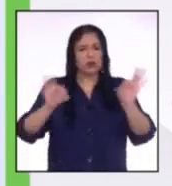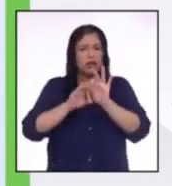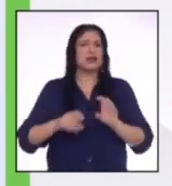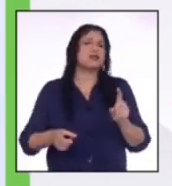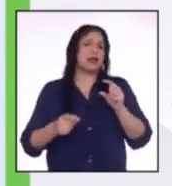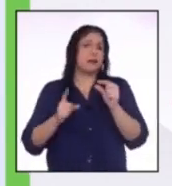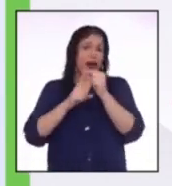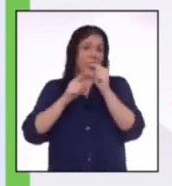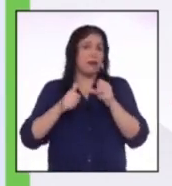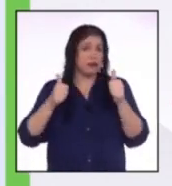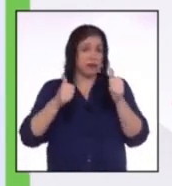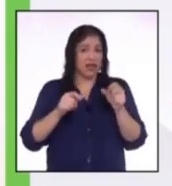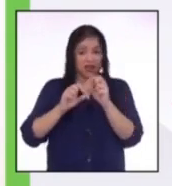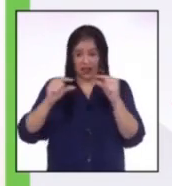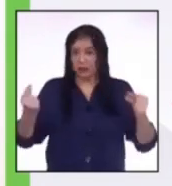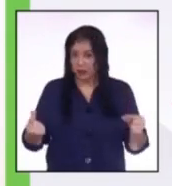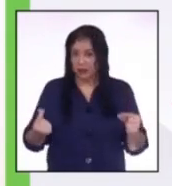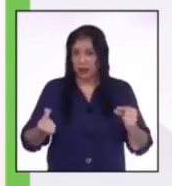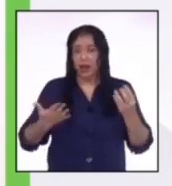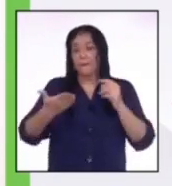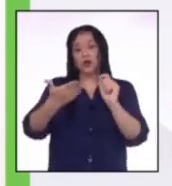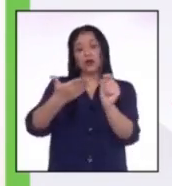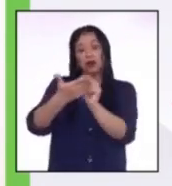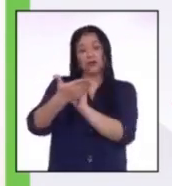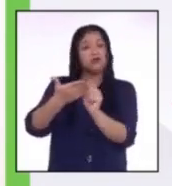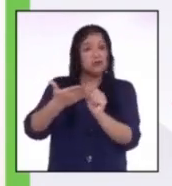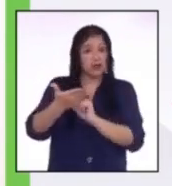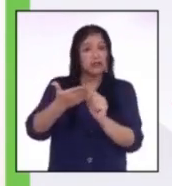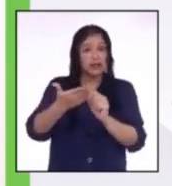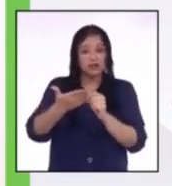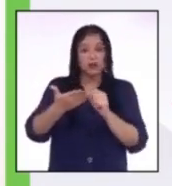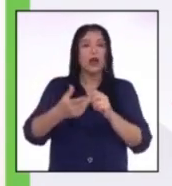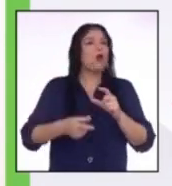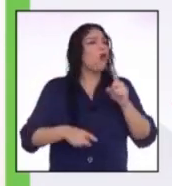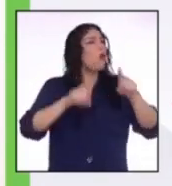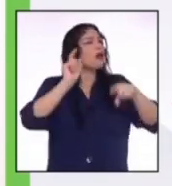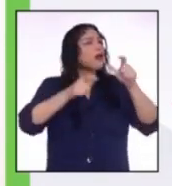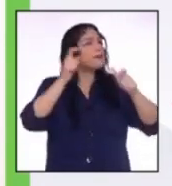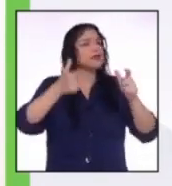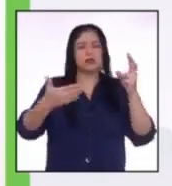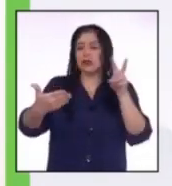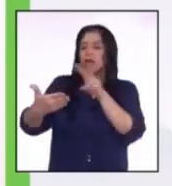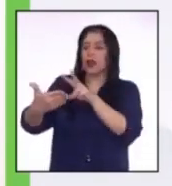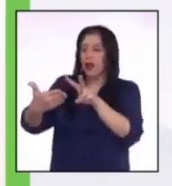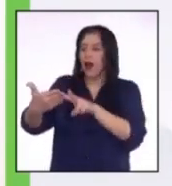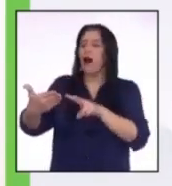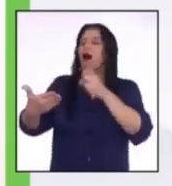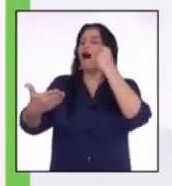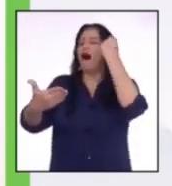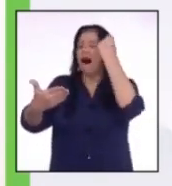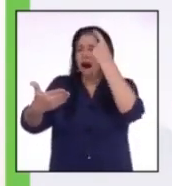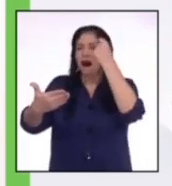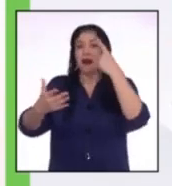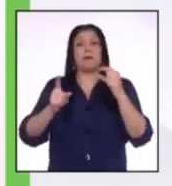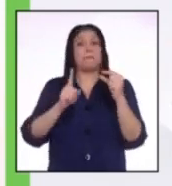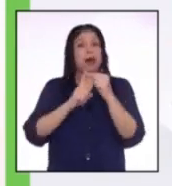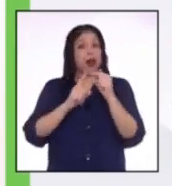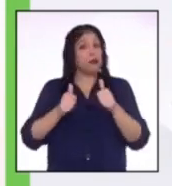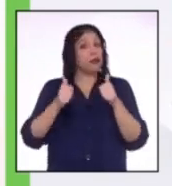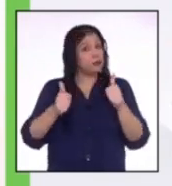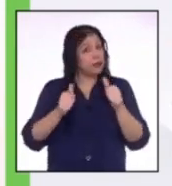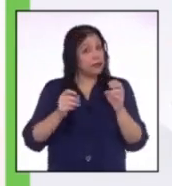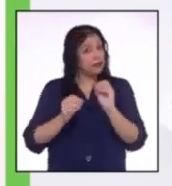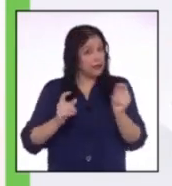lo es porque nuestro texto debe ser comprendido sin dificultades y una buena ortografía y